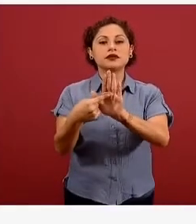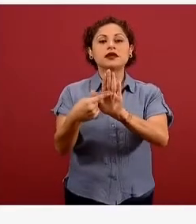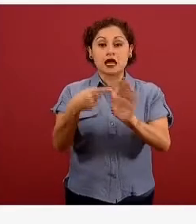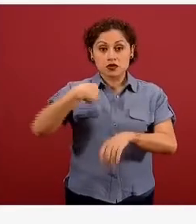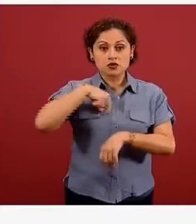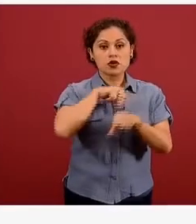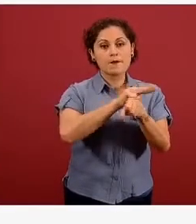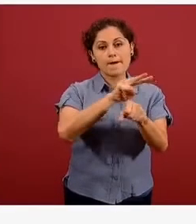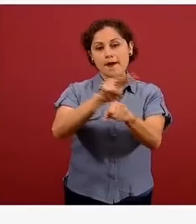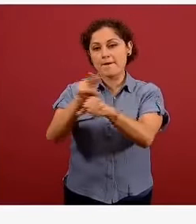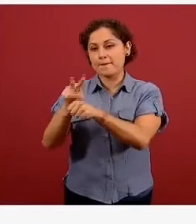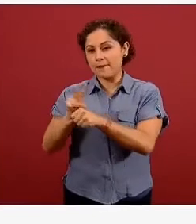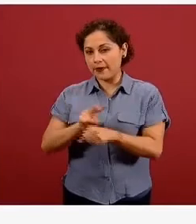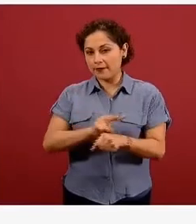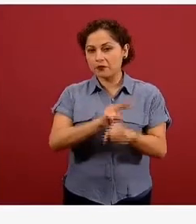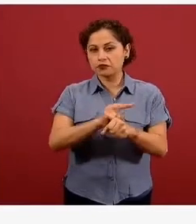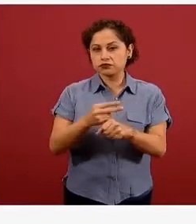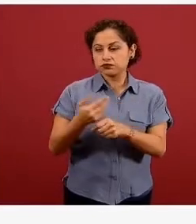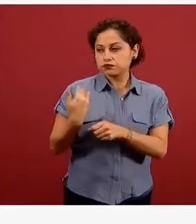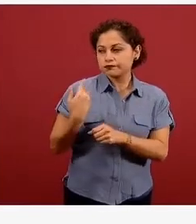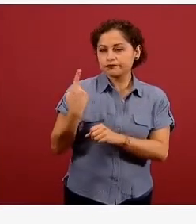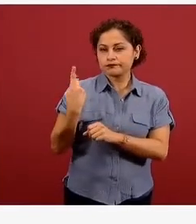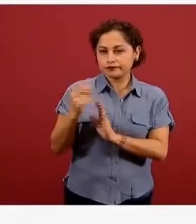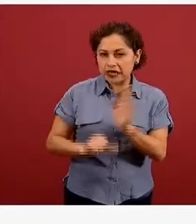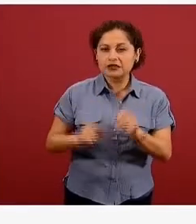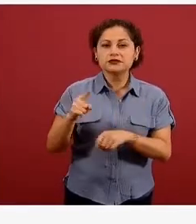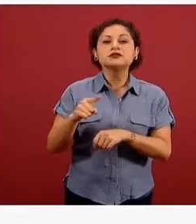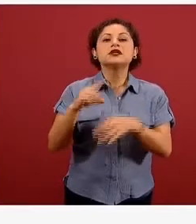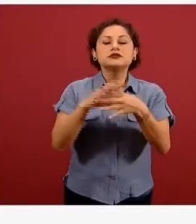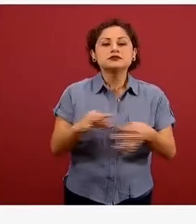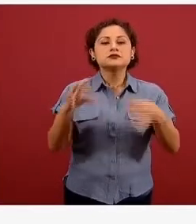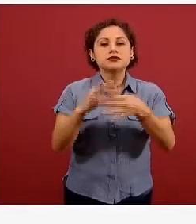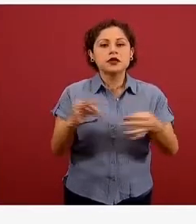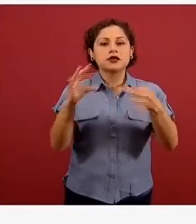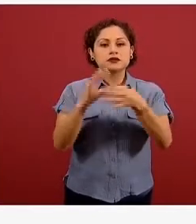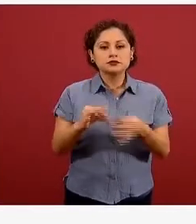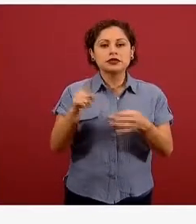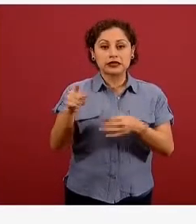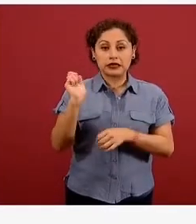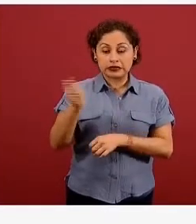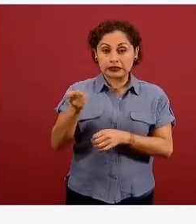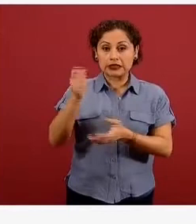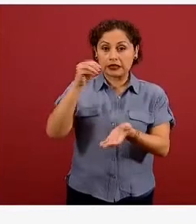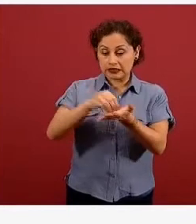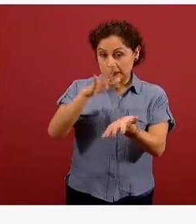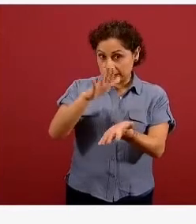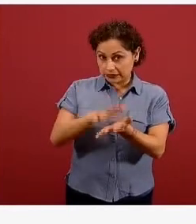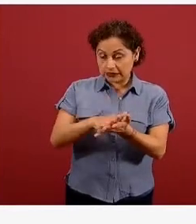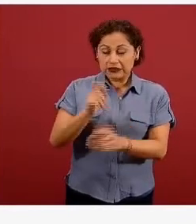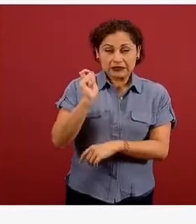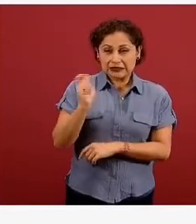hemos venido explicando desde hace meses. Tiene un proceso de confirmación que consiste en la